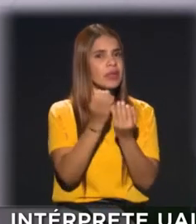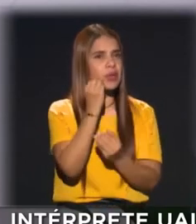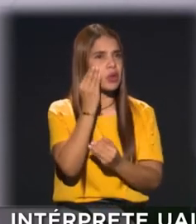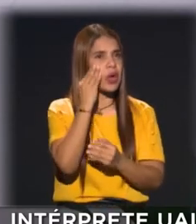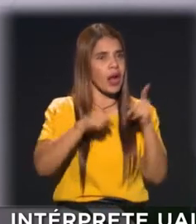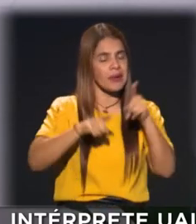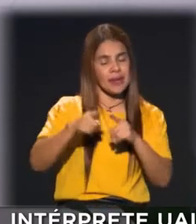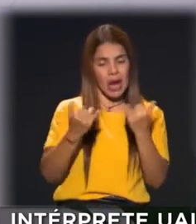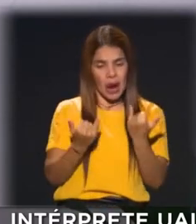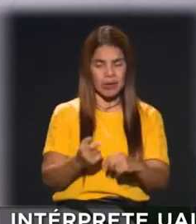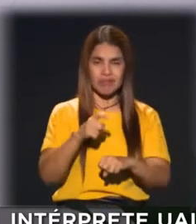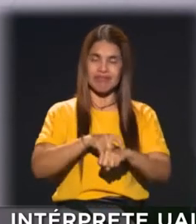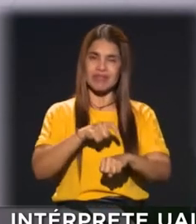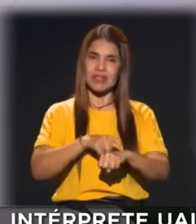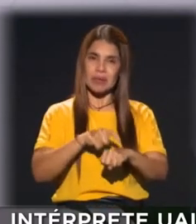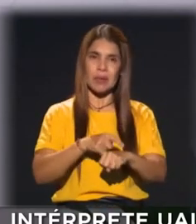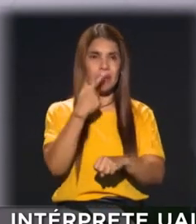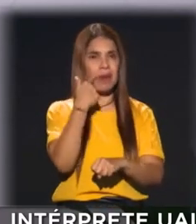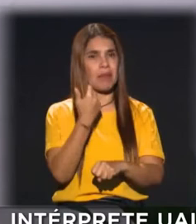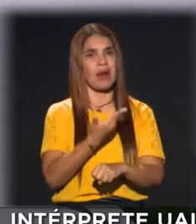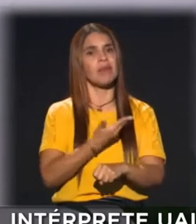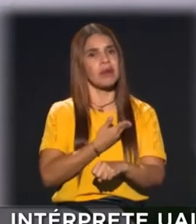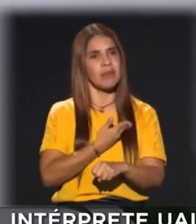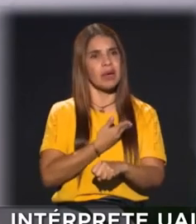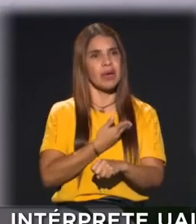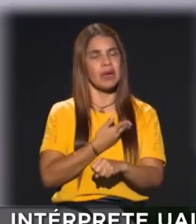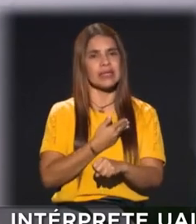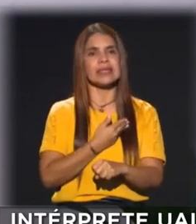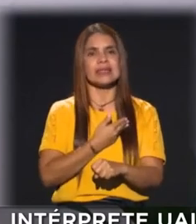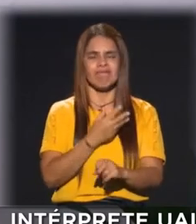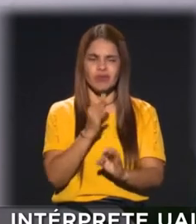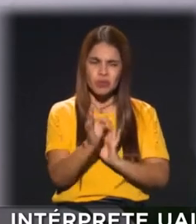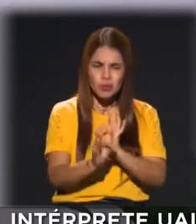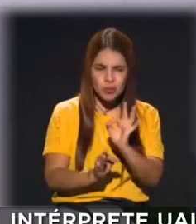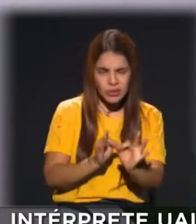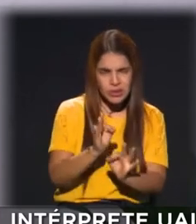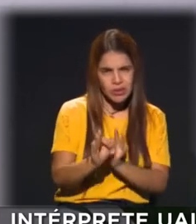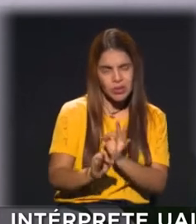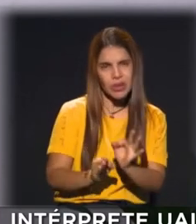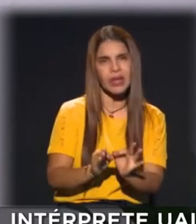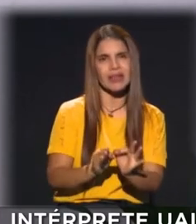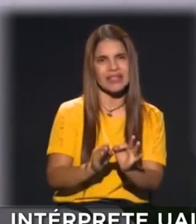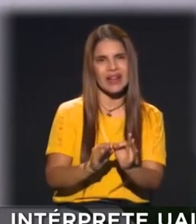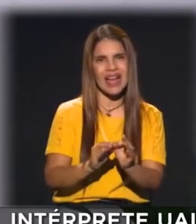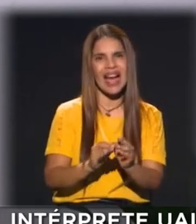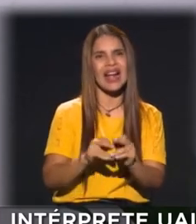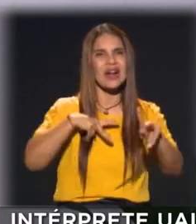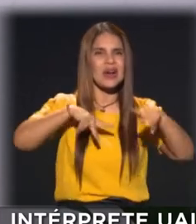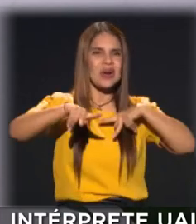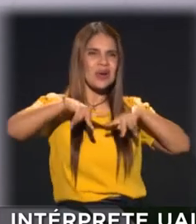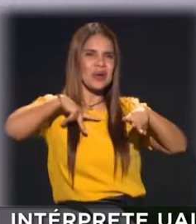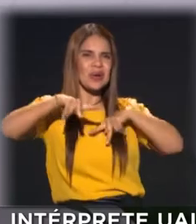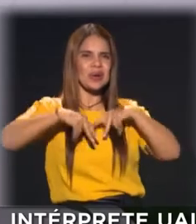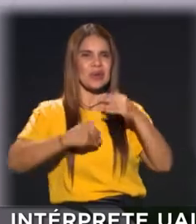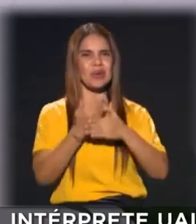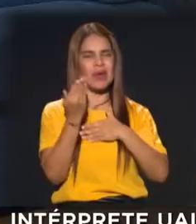ese momento que estamos viviendo precisamente, los padres de familia o los cuidadores se convierten también en esos maestros. Total. En esos